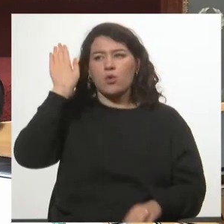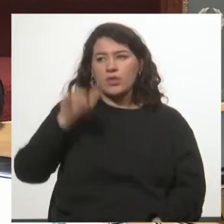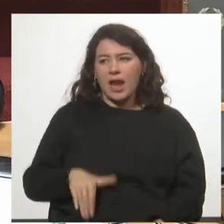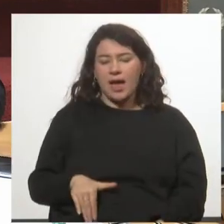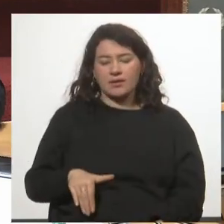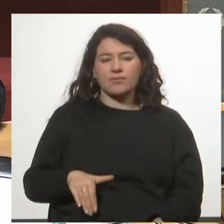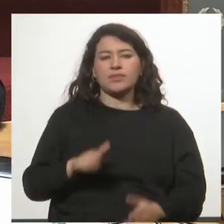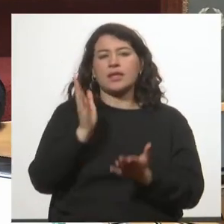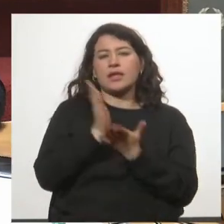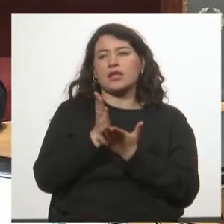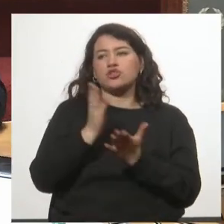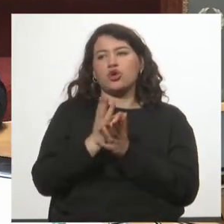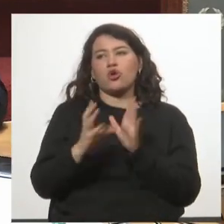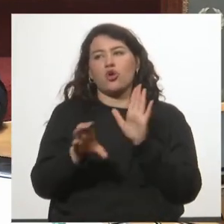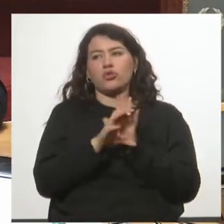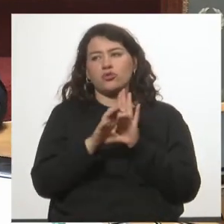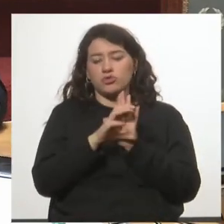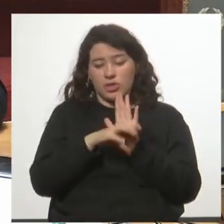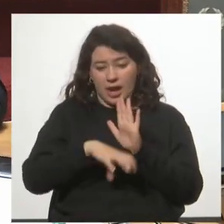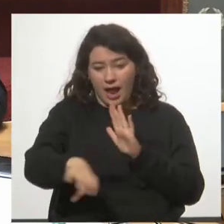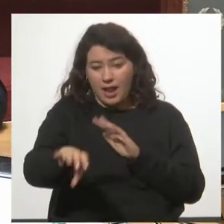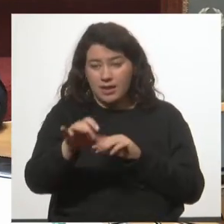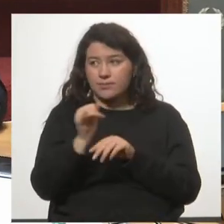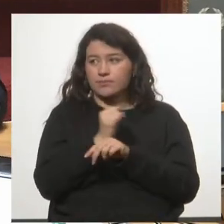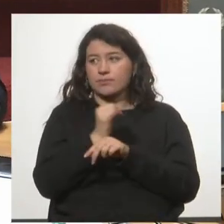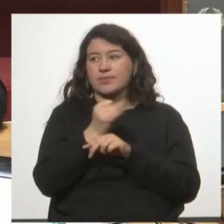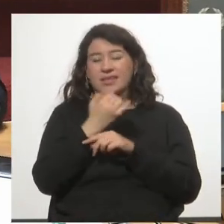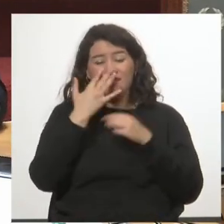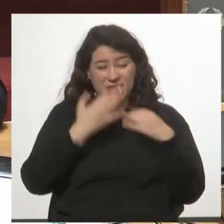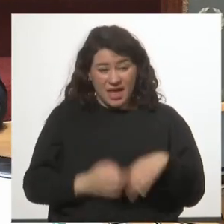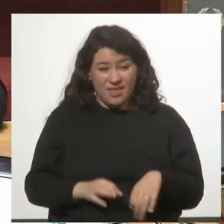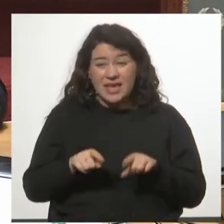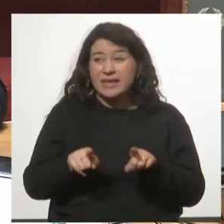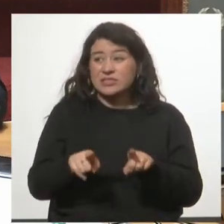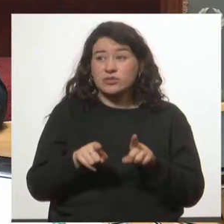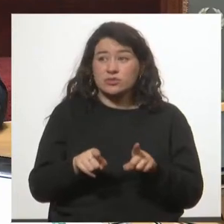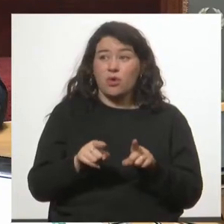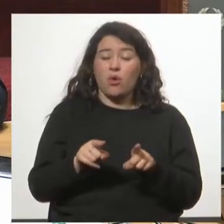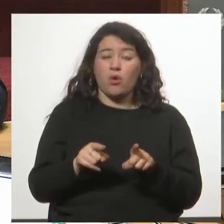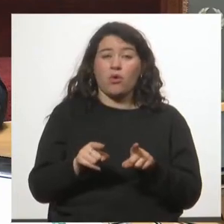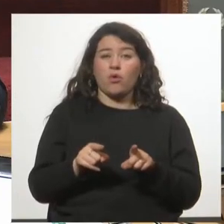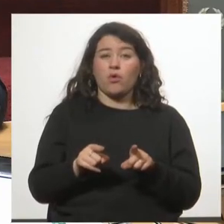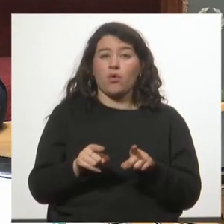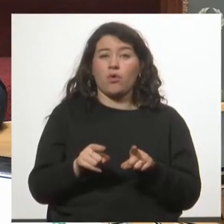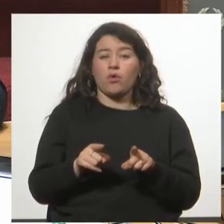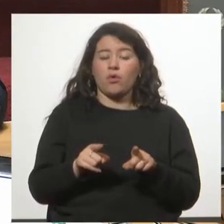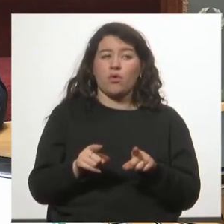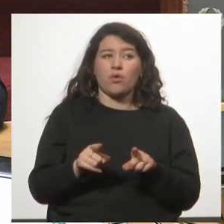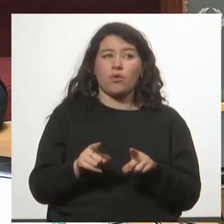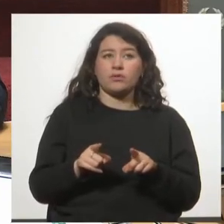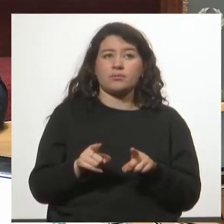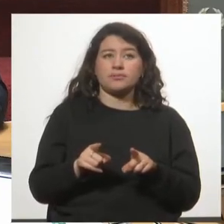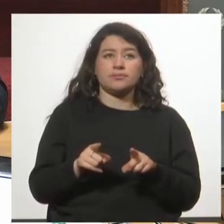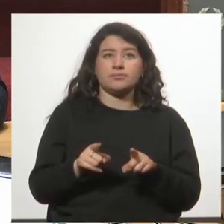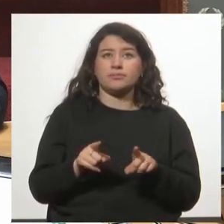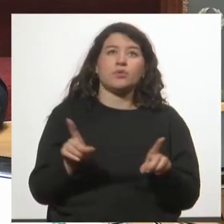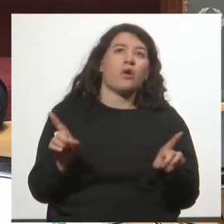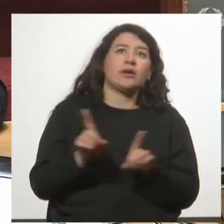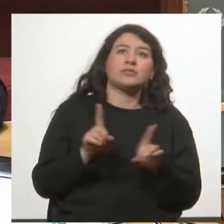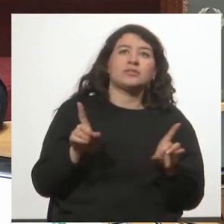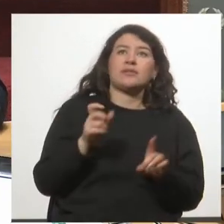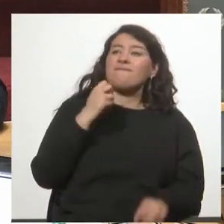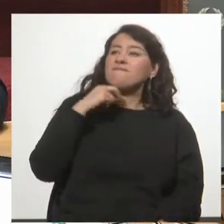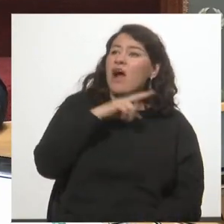derecho constitucional y que realmente eso es una no solamente